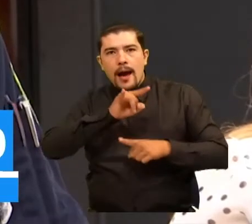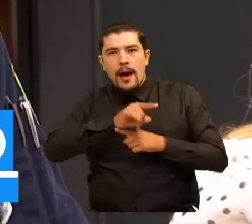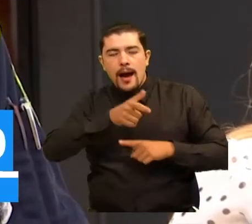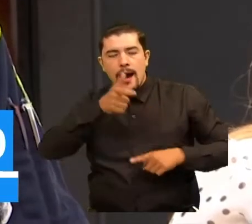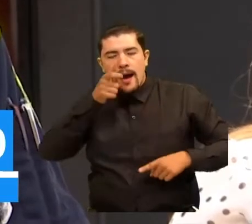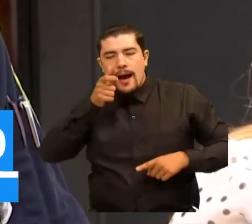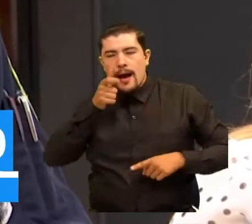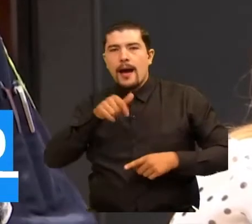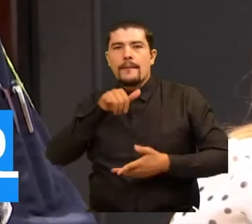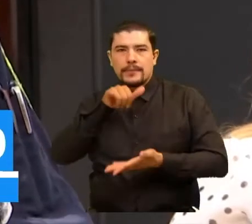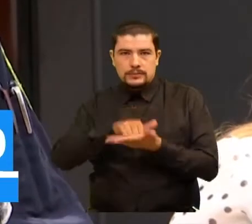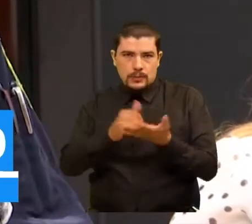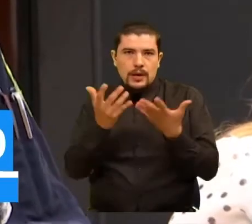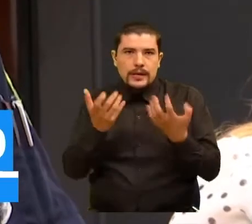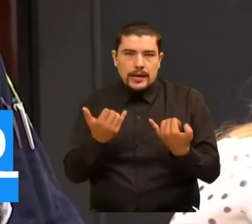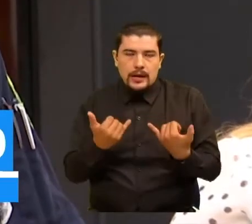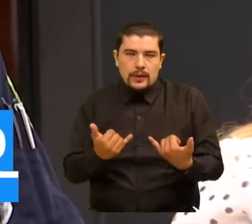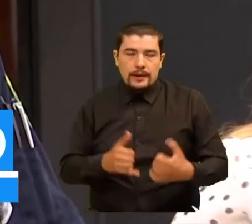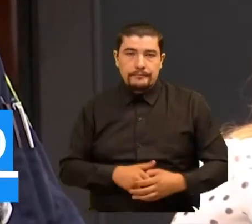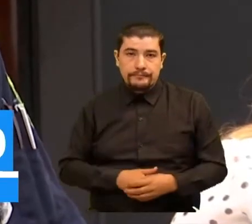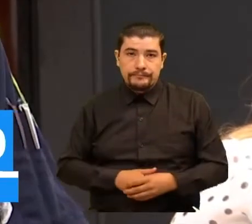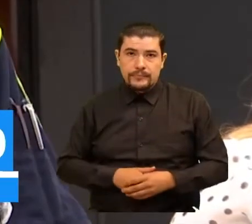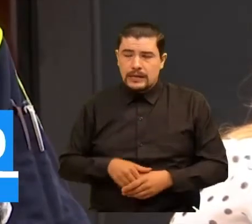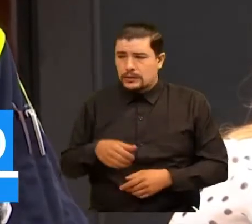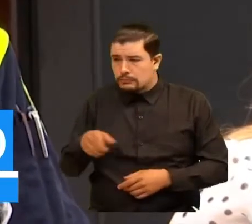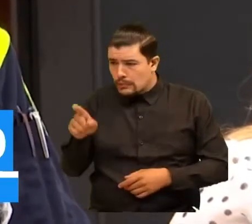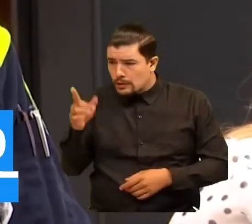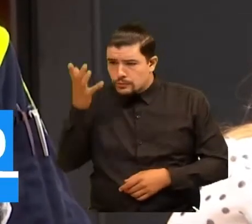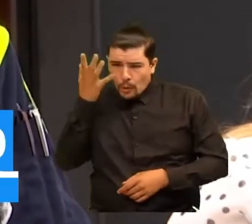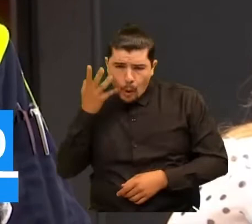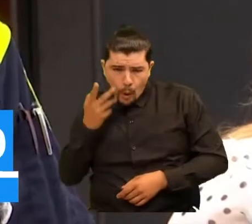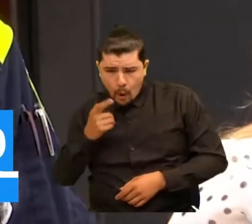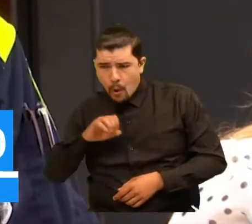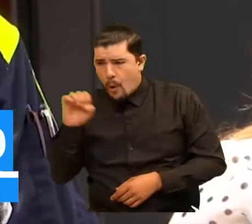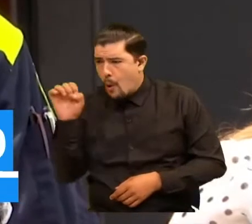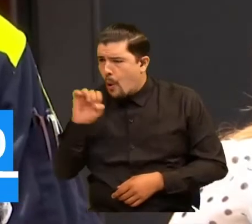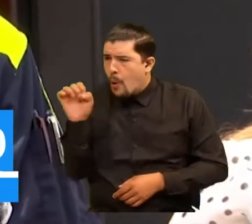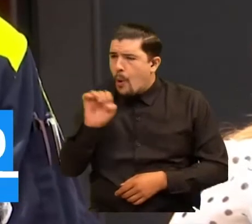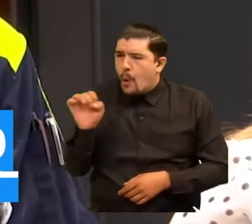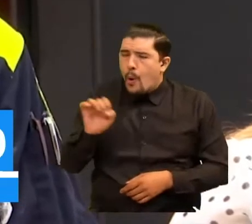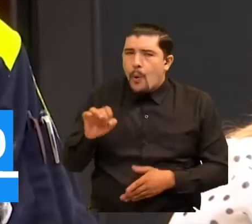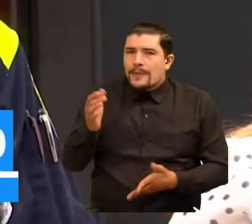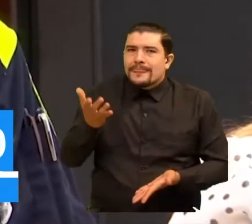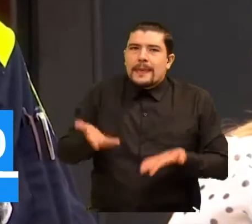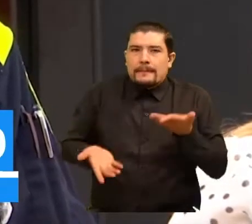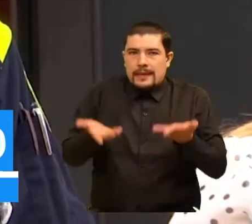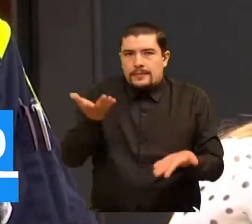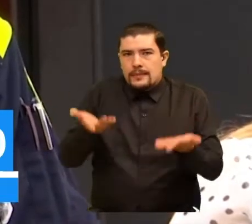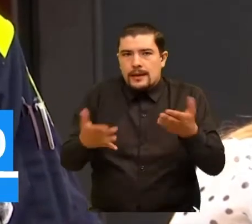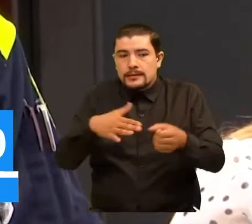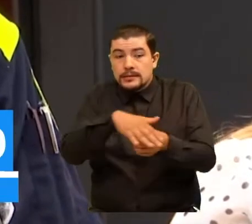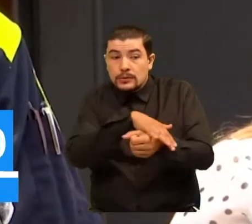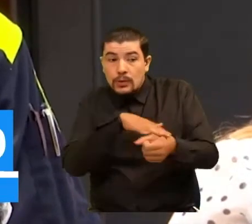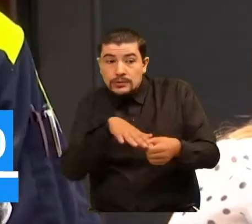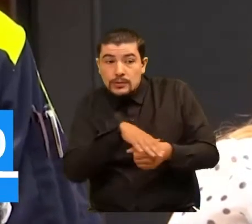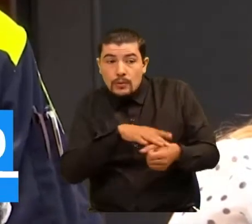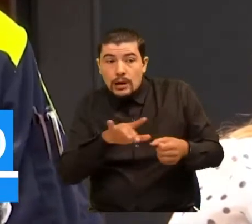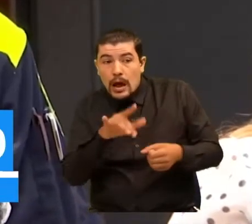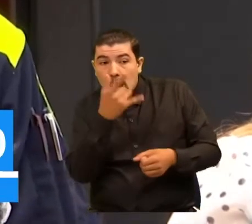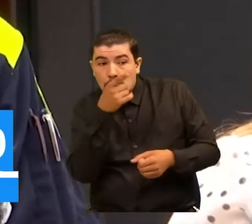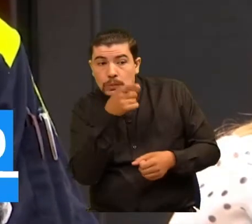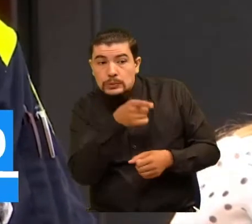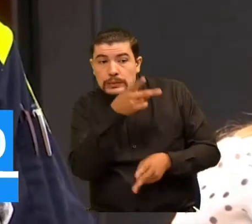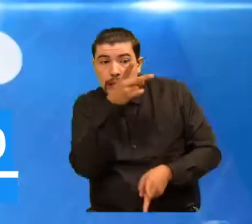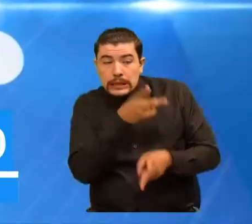lo utilizaremos si es necesario todos los días o de acuerdo a la dinámica que ocurre en la ciudad, ese sería nuestro actuar con